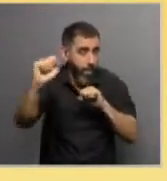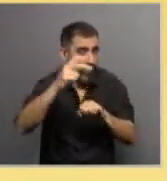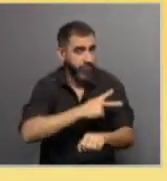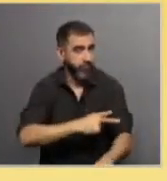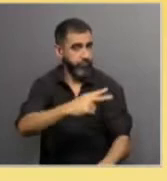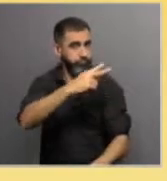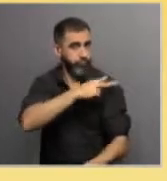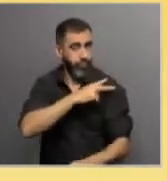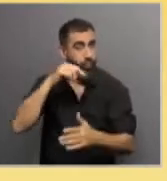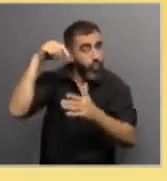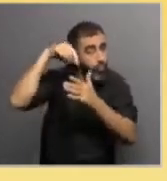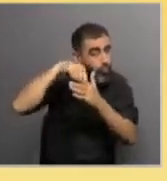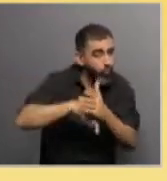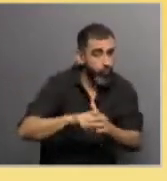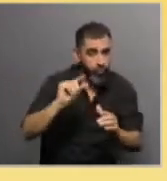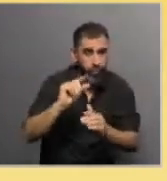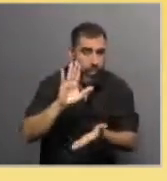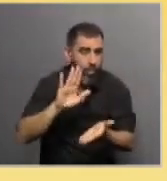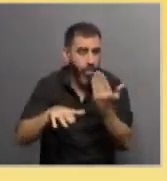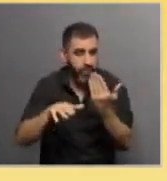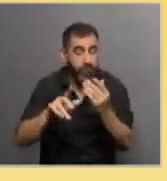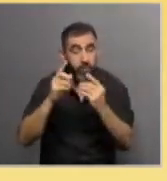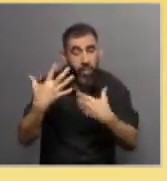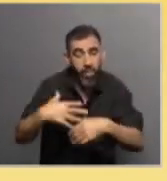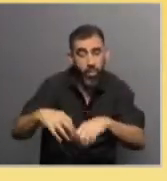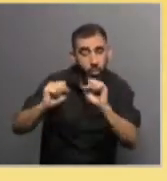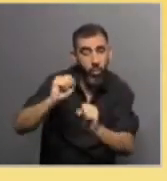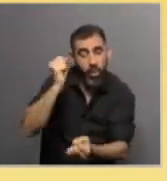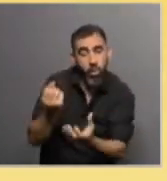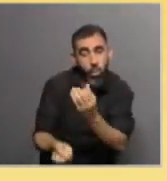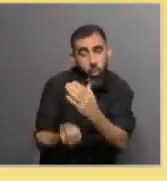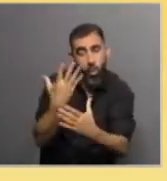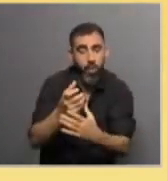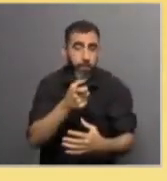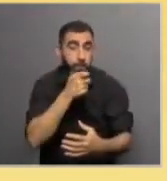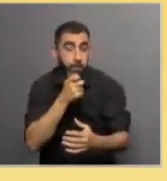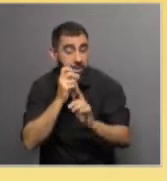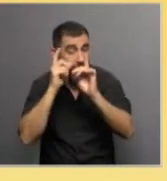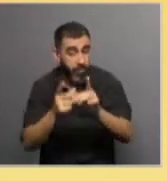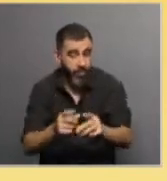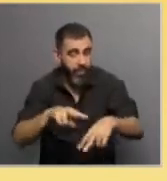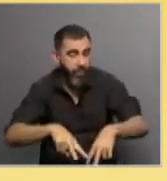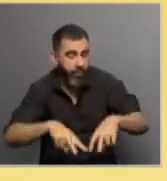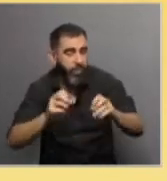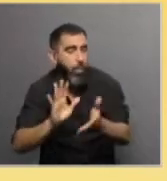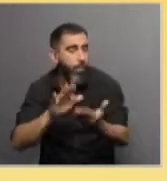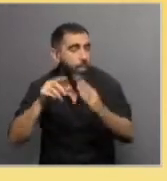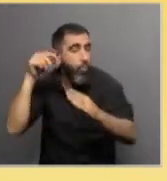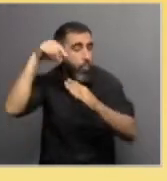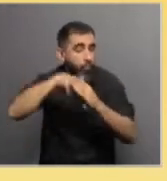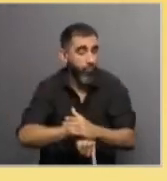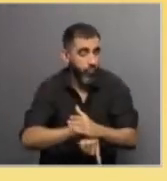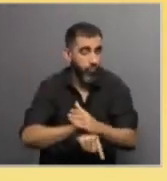estamos profundizando un poco más y hallando otros posibles cuerpos, y analizando más en profundidad, ya que es